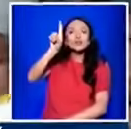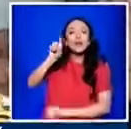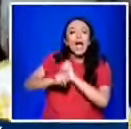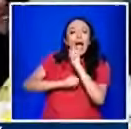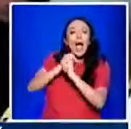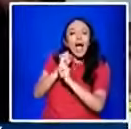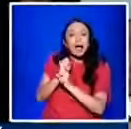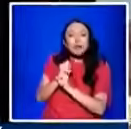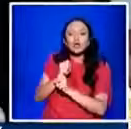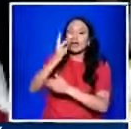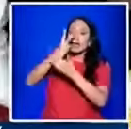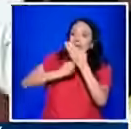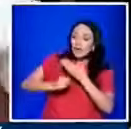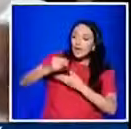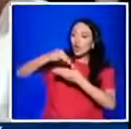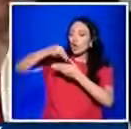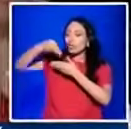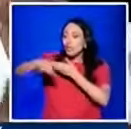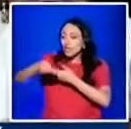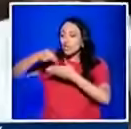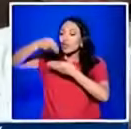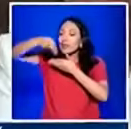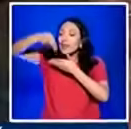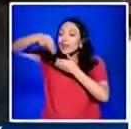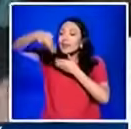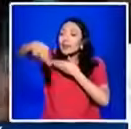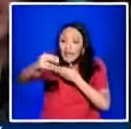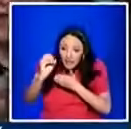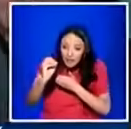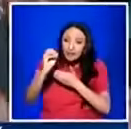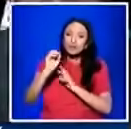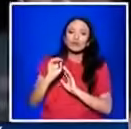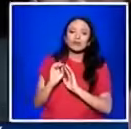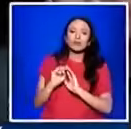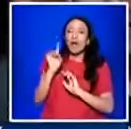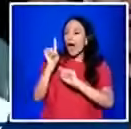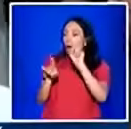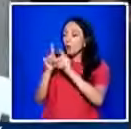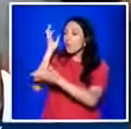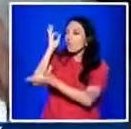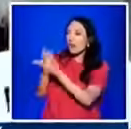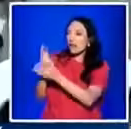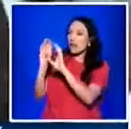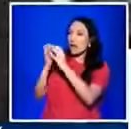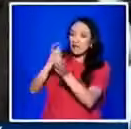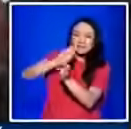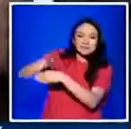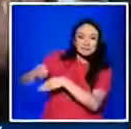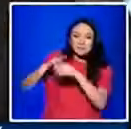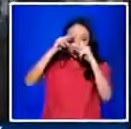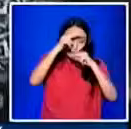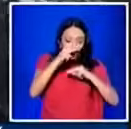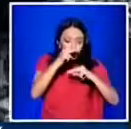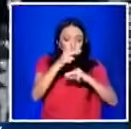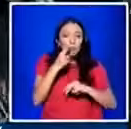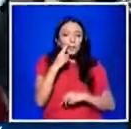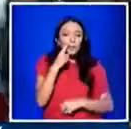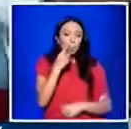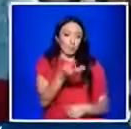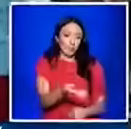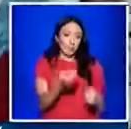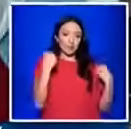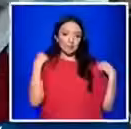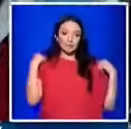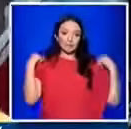nietos, los bisnietos. El más pequeñito es el tataranieto. Han faltado clases para asistir a este homenaje que lo están